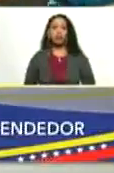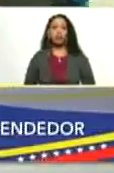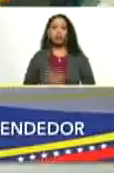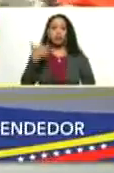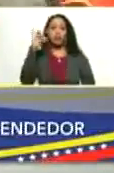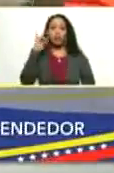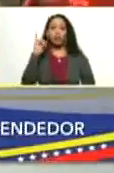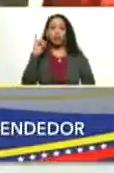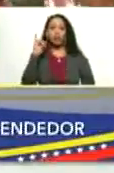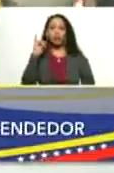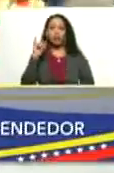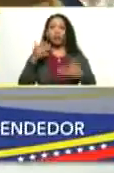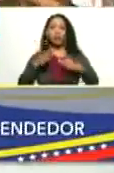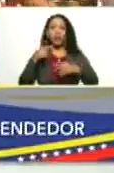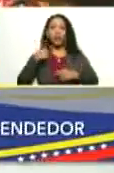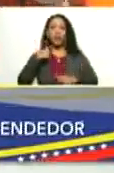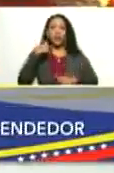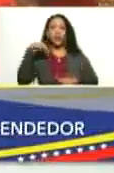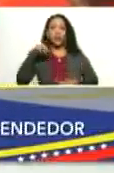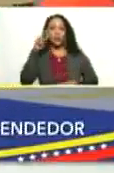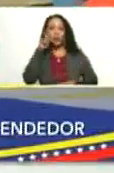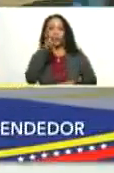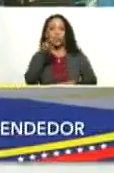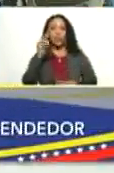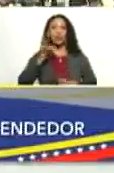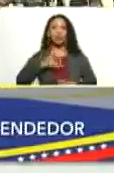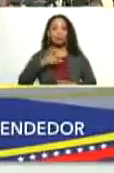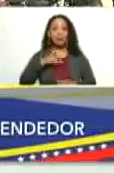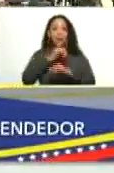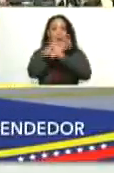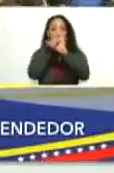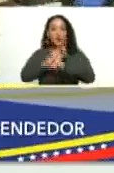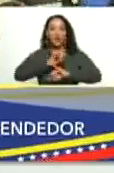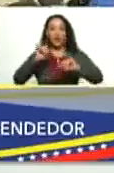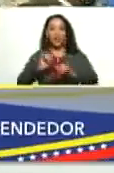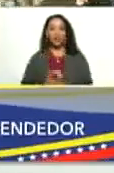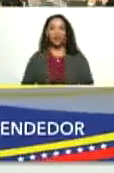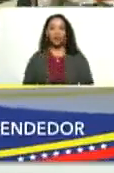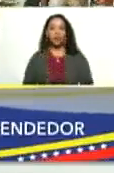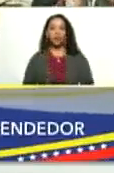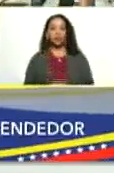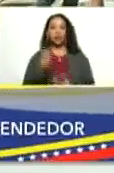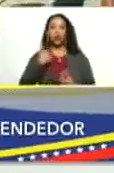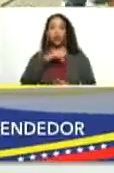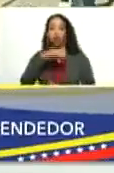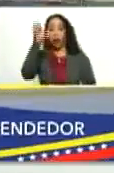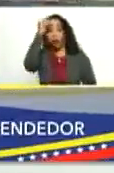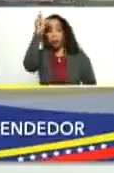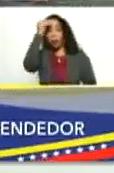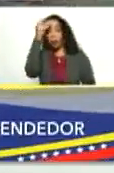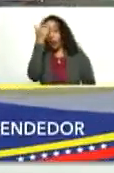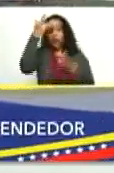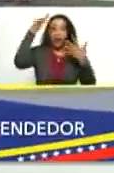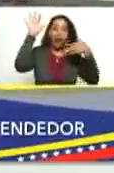Y así por el estilo, me pongo a ver con agrado, con felicidad, y para aprender los carnavales